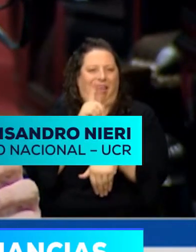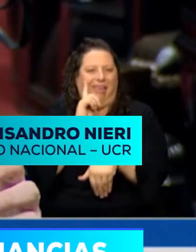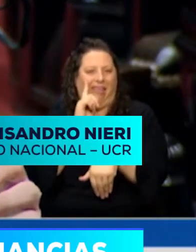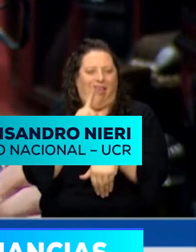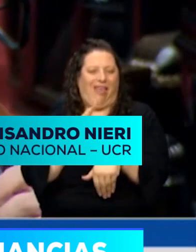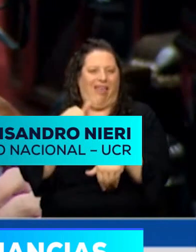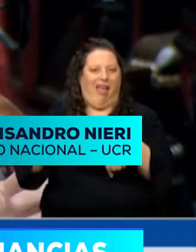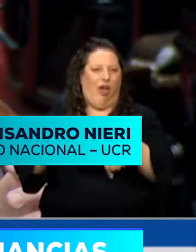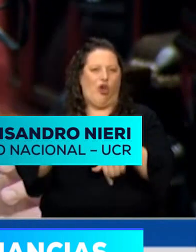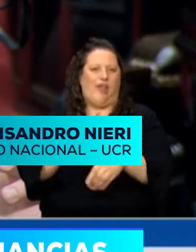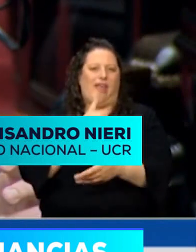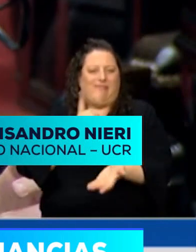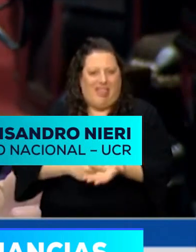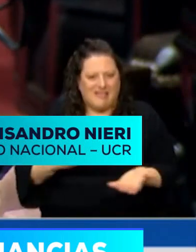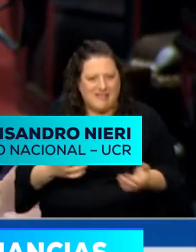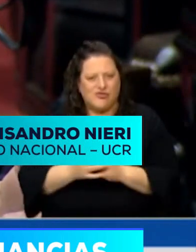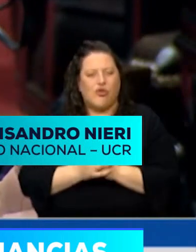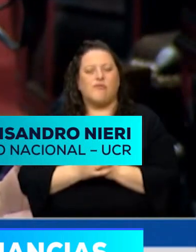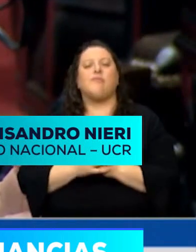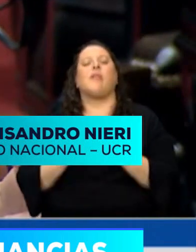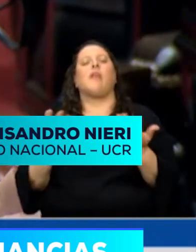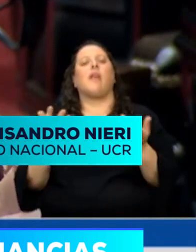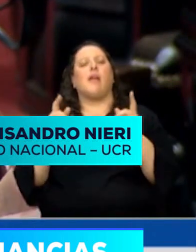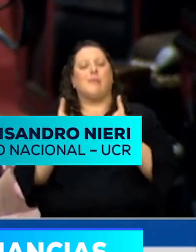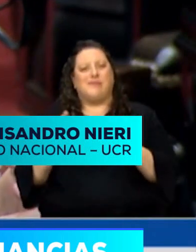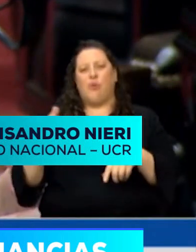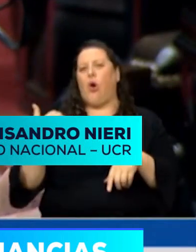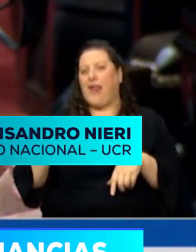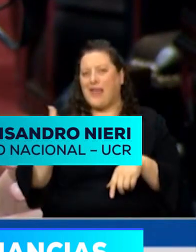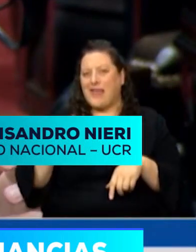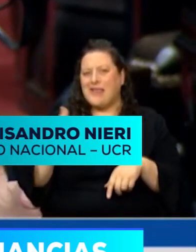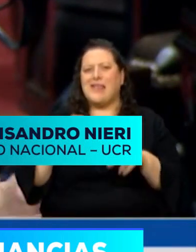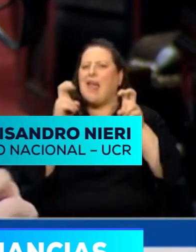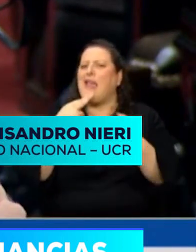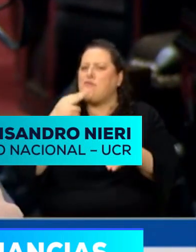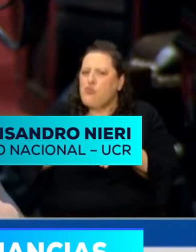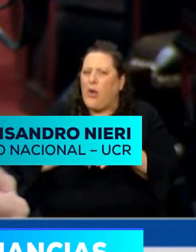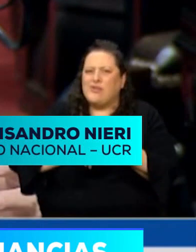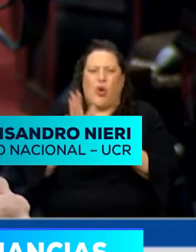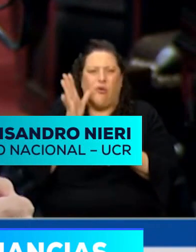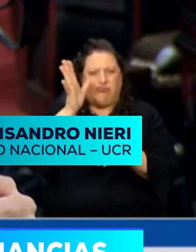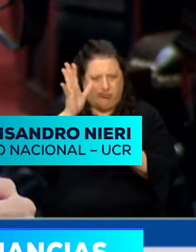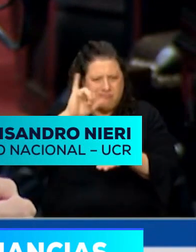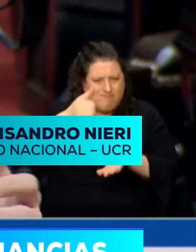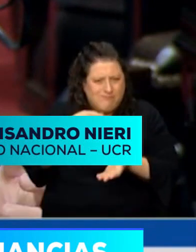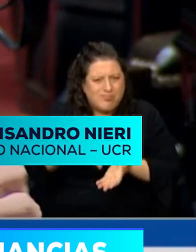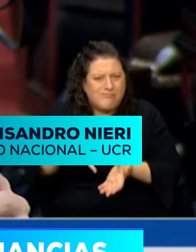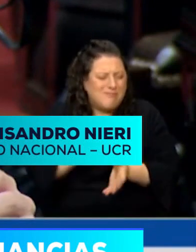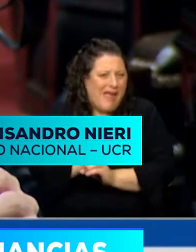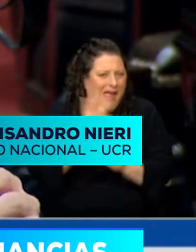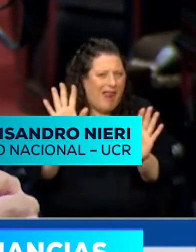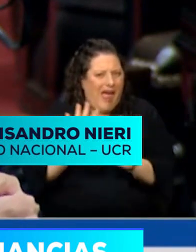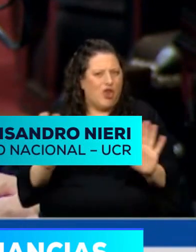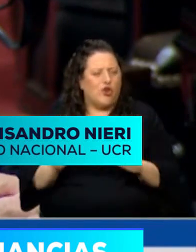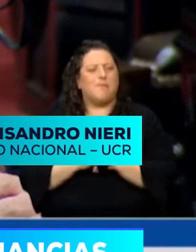La presión impositiva en Argentina está claro que es elevadísima, ¿no? Pero dentro de eso, a la hora de bajar impuestos,